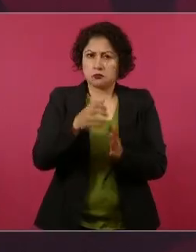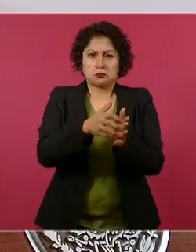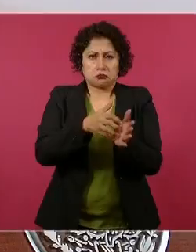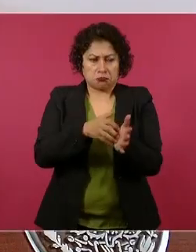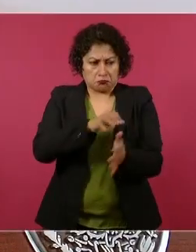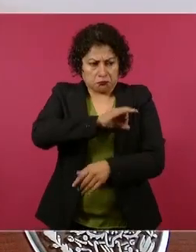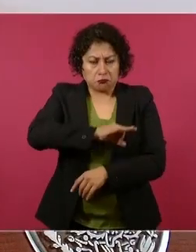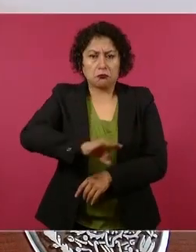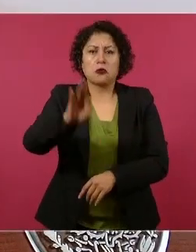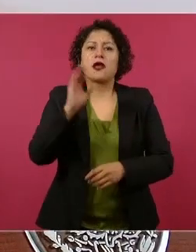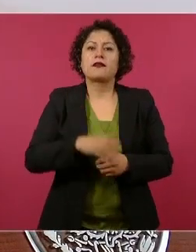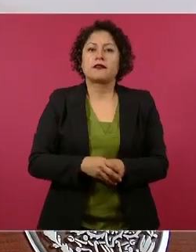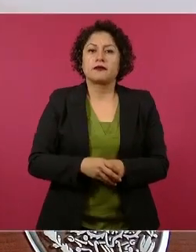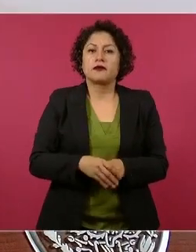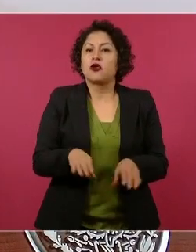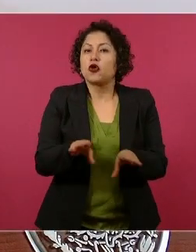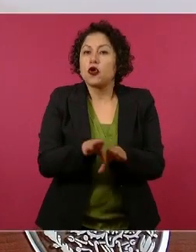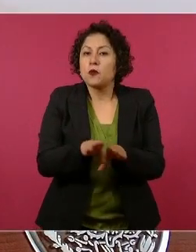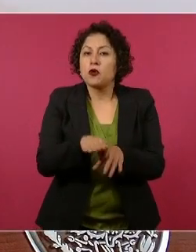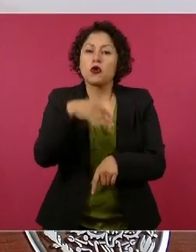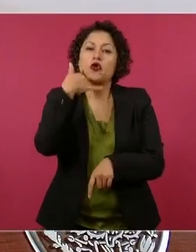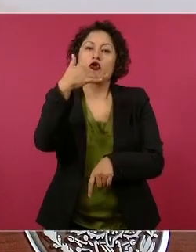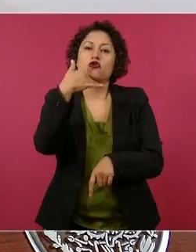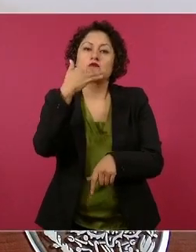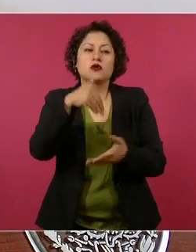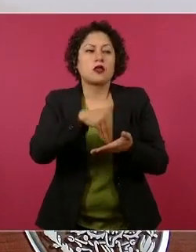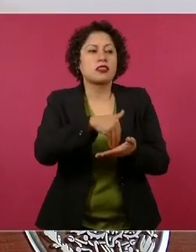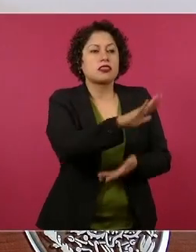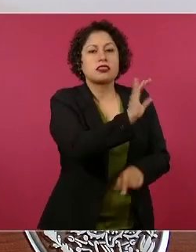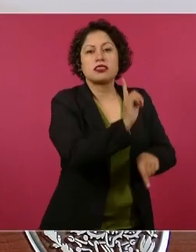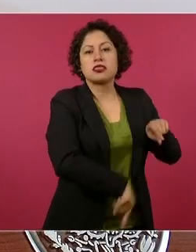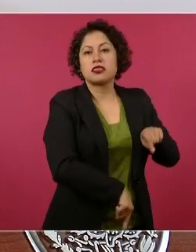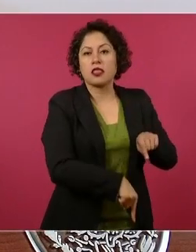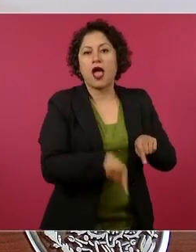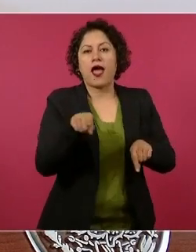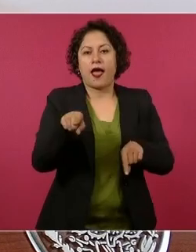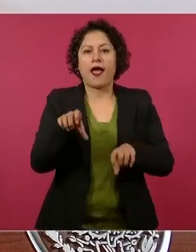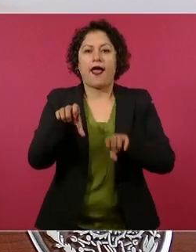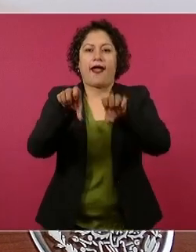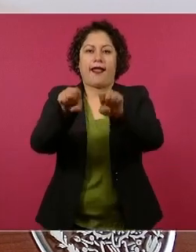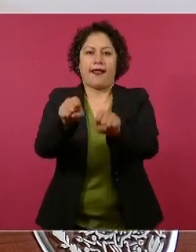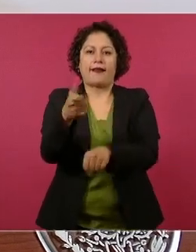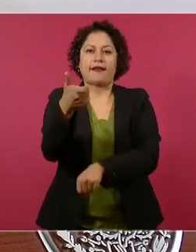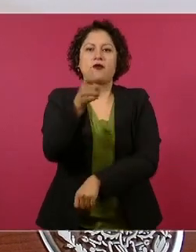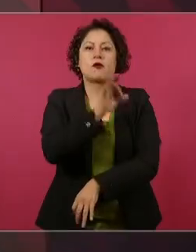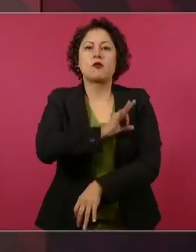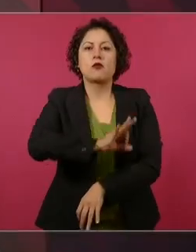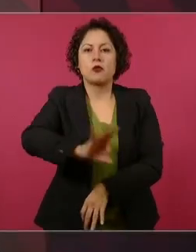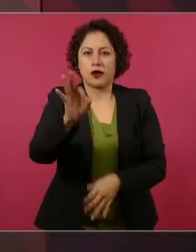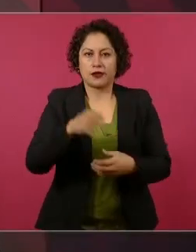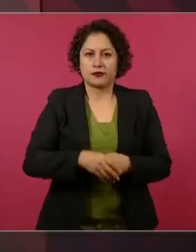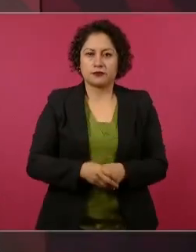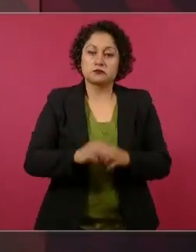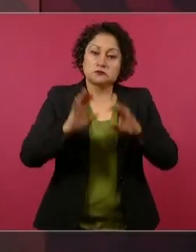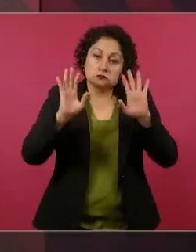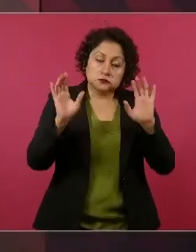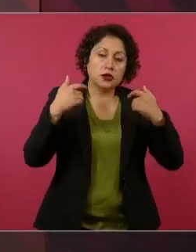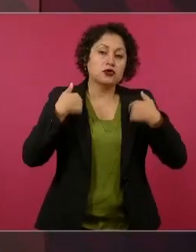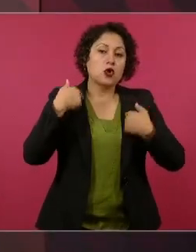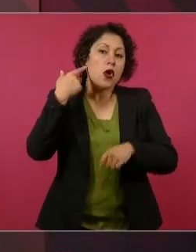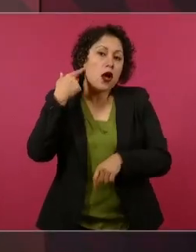cuando no hay corrupción. Entonces, todo eso yo veo que va a funcionar.